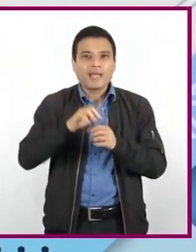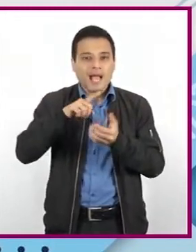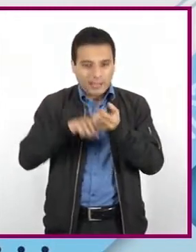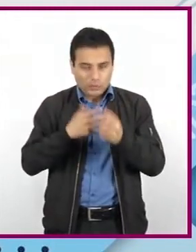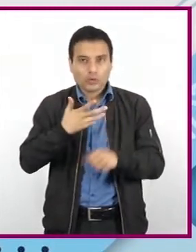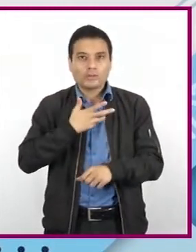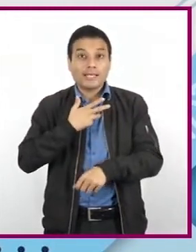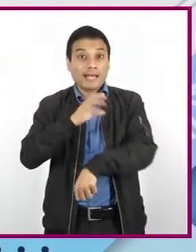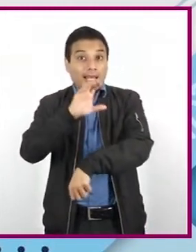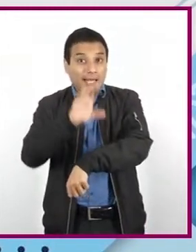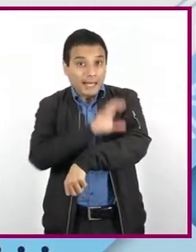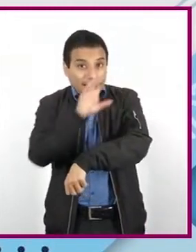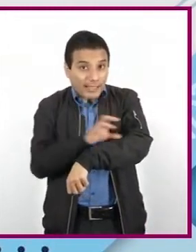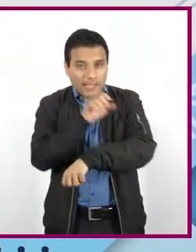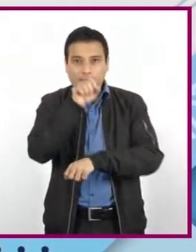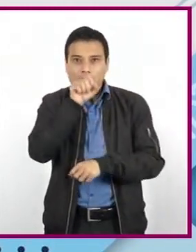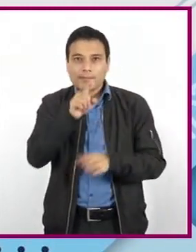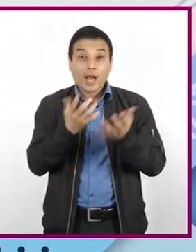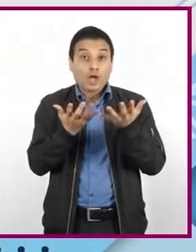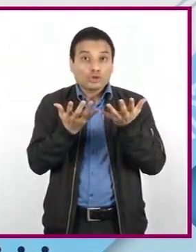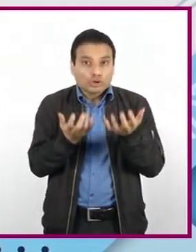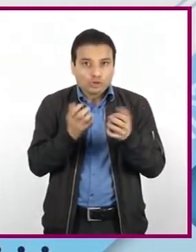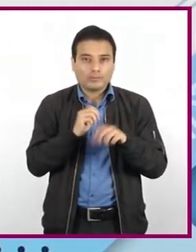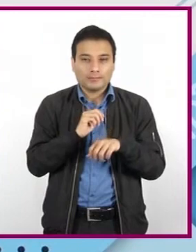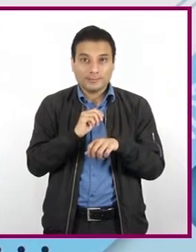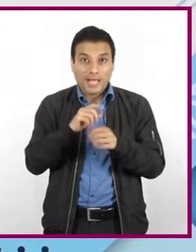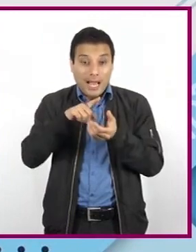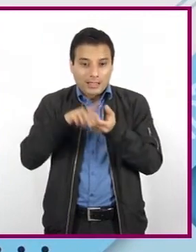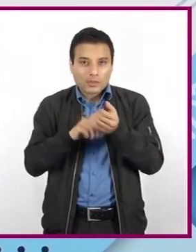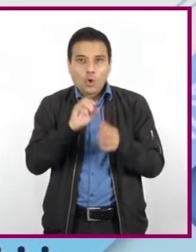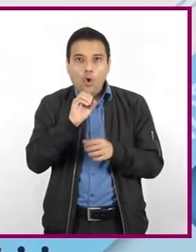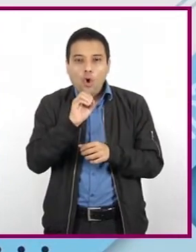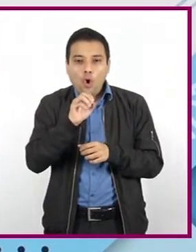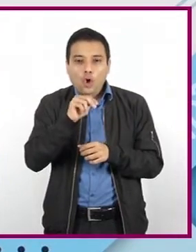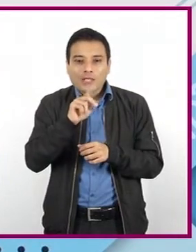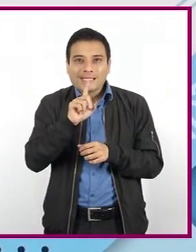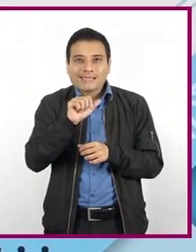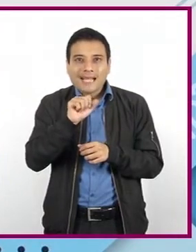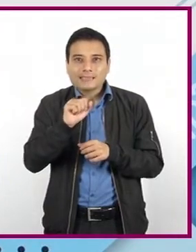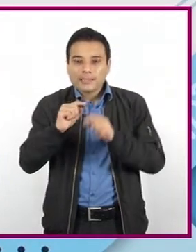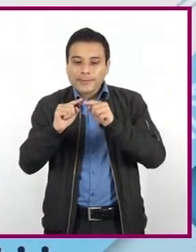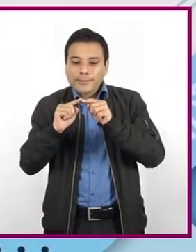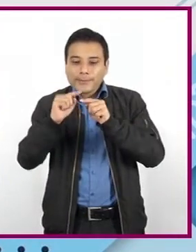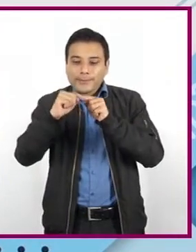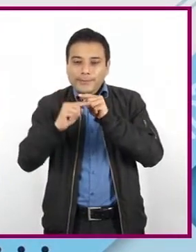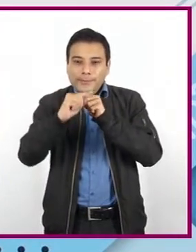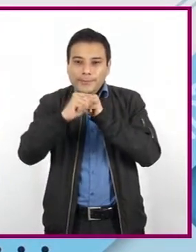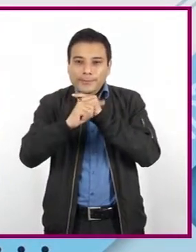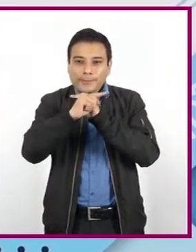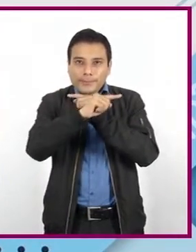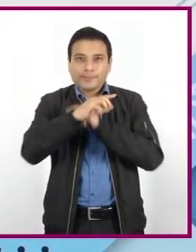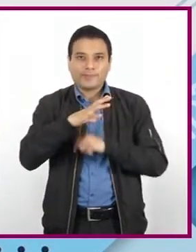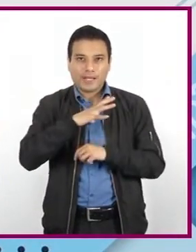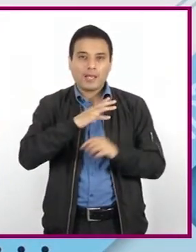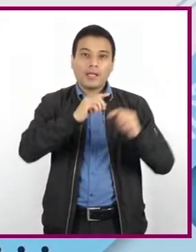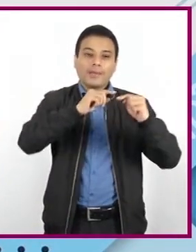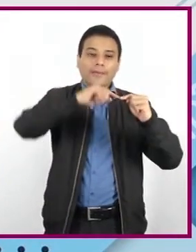magnéticos, que, al ser ondas, tienen parámetros que las definen, como la longitud de onda y la